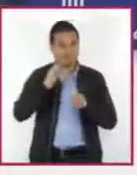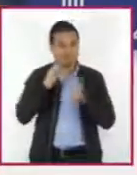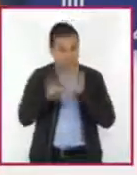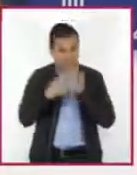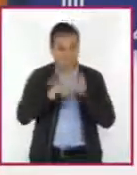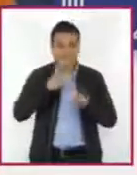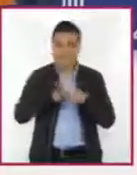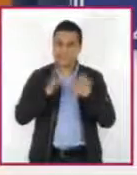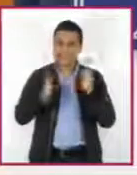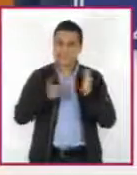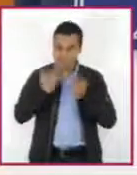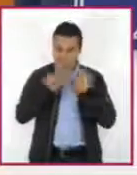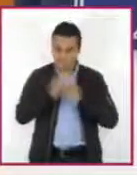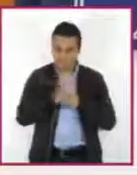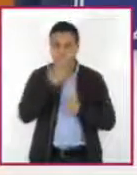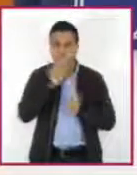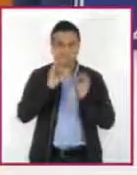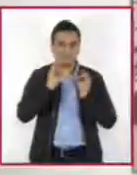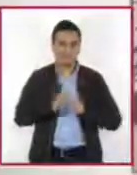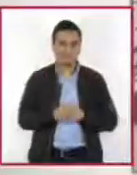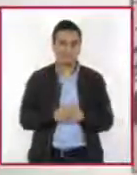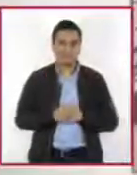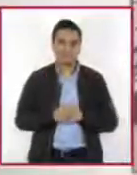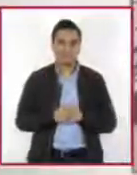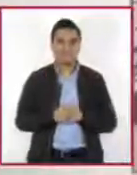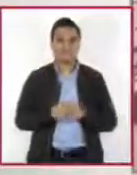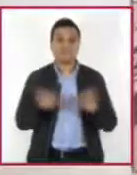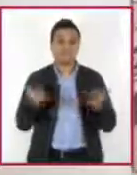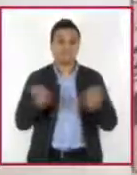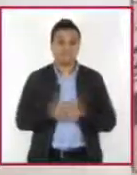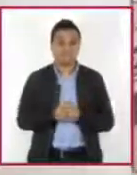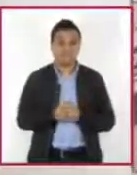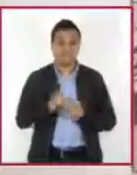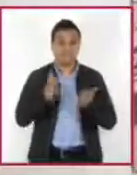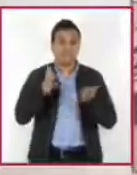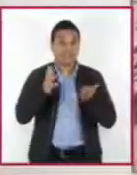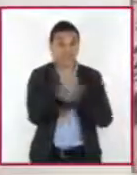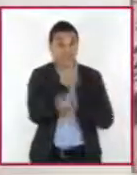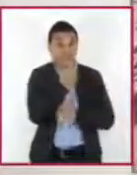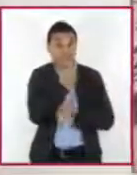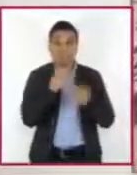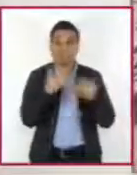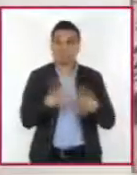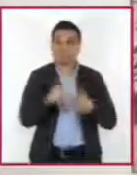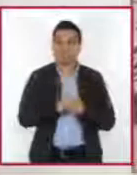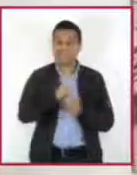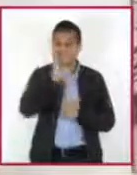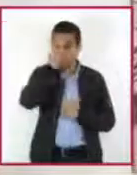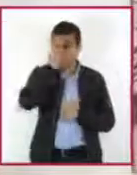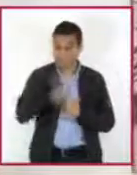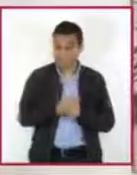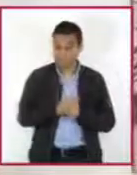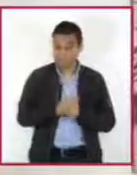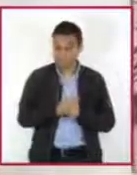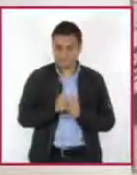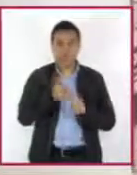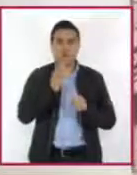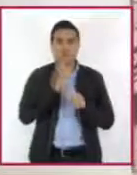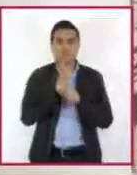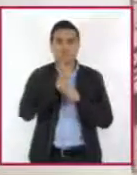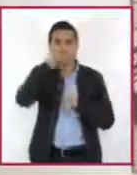Hay que estudiar más, pero estuvo perfecto. Mientras las ganadoras disfrutan de su premio, les recuerdo qué conocimientos reforzamos hoy